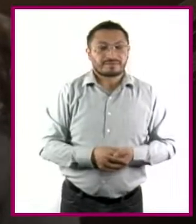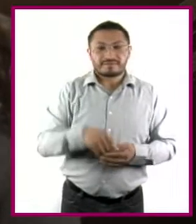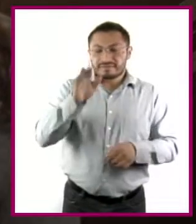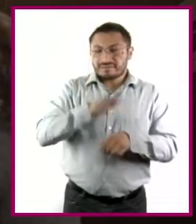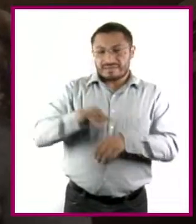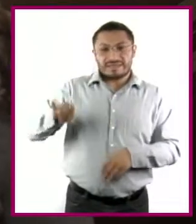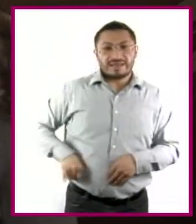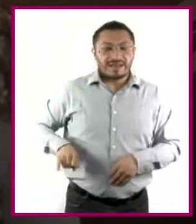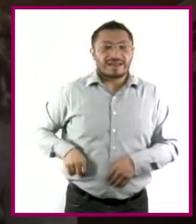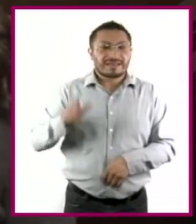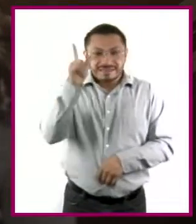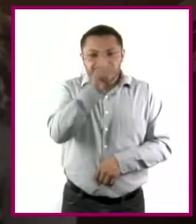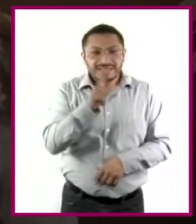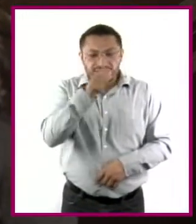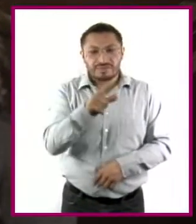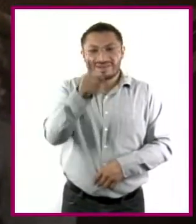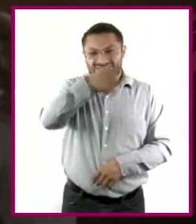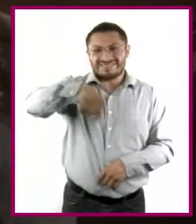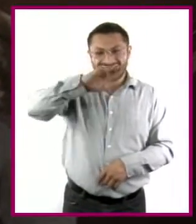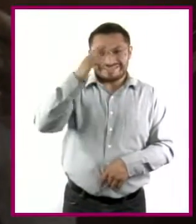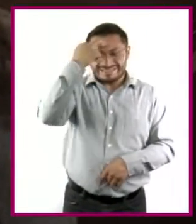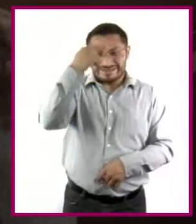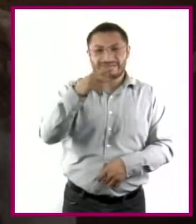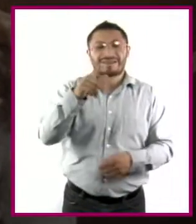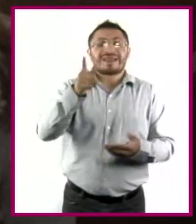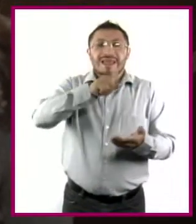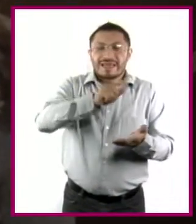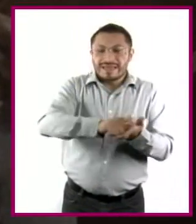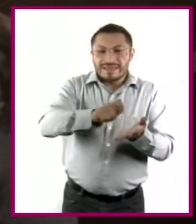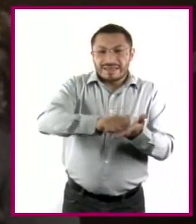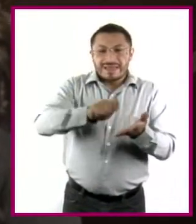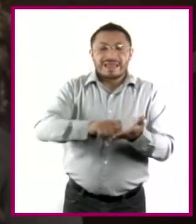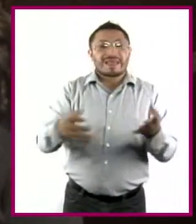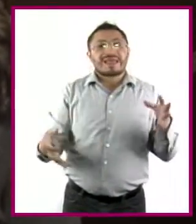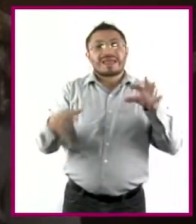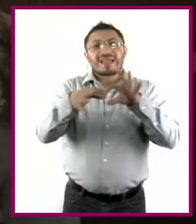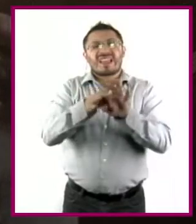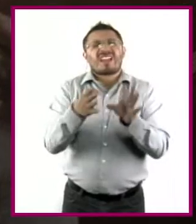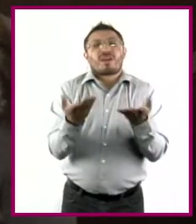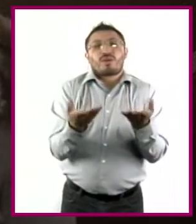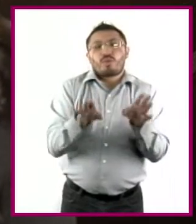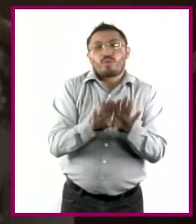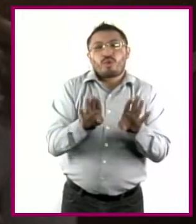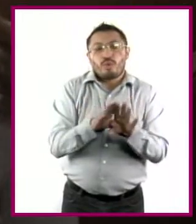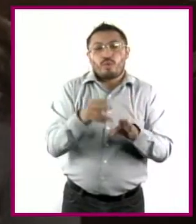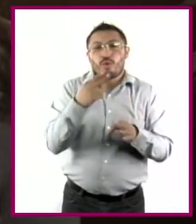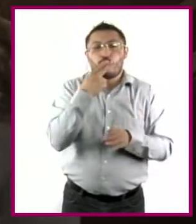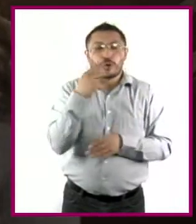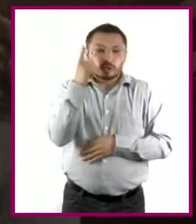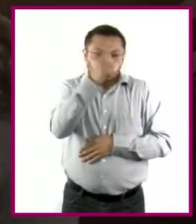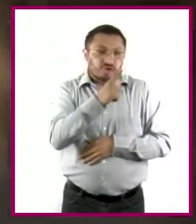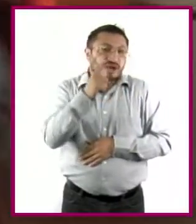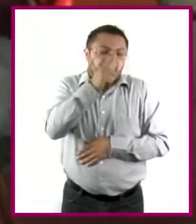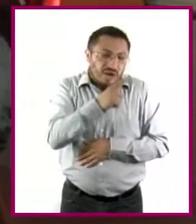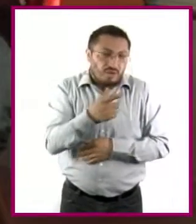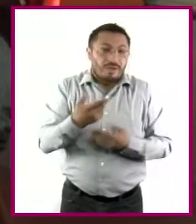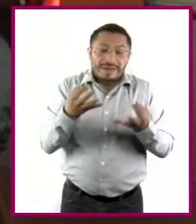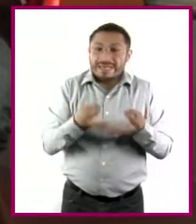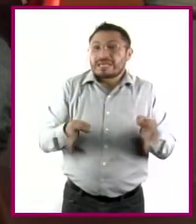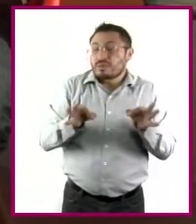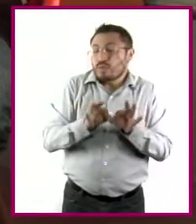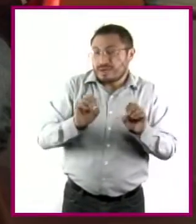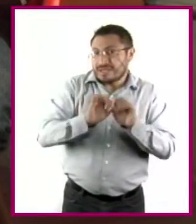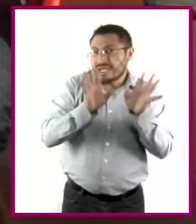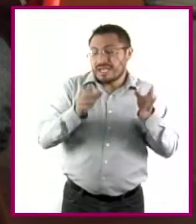el lenguaje. Recuerden que la literatura tiene que ver antes que nada con una forma de emplear el lenguaje. En